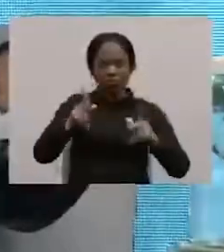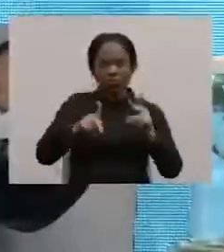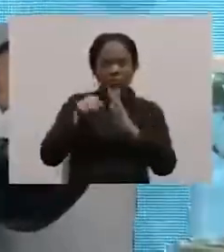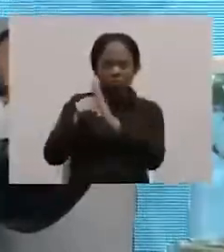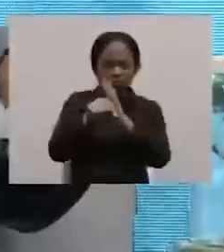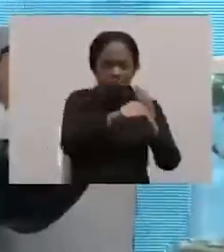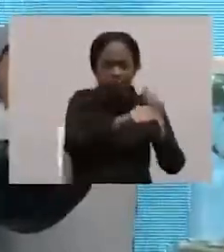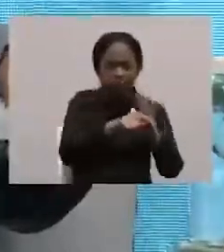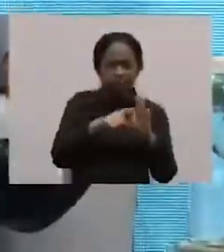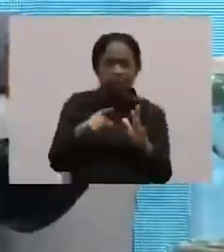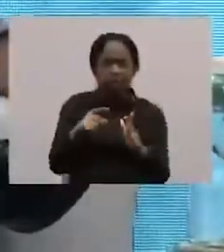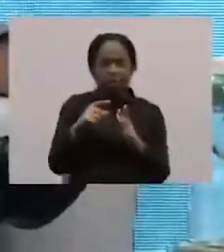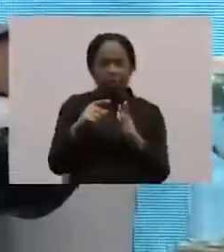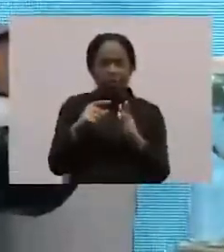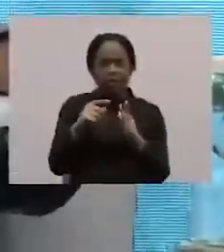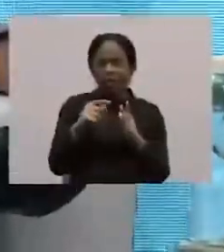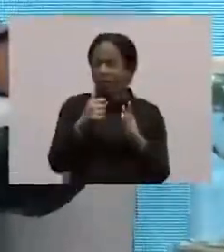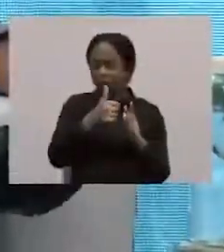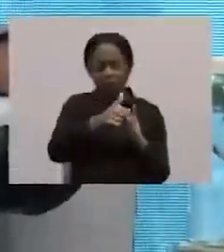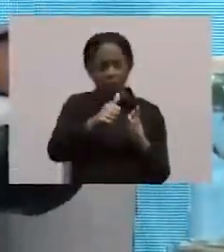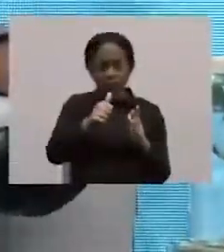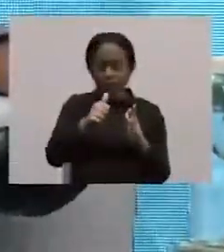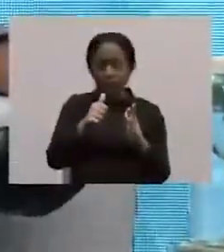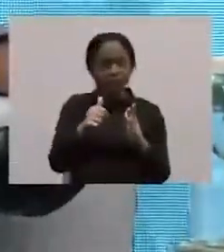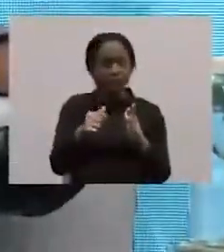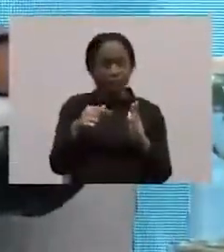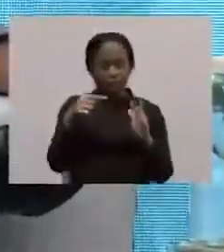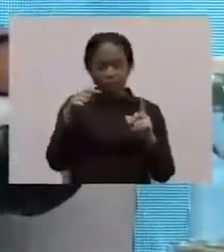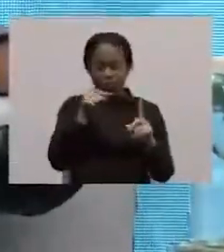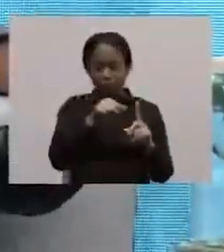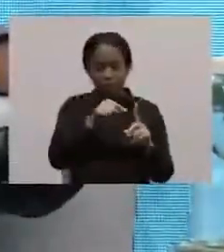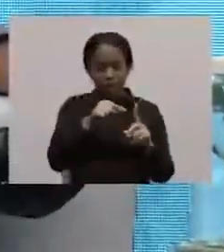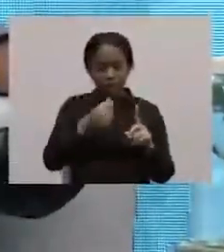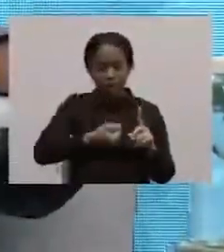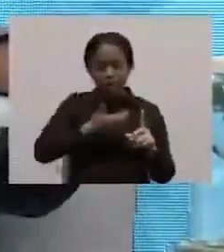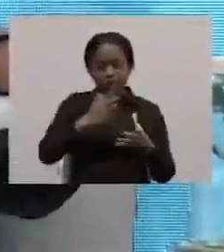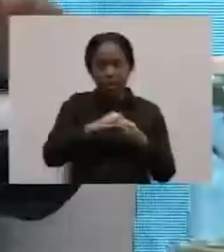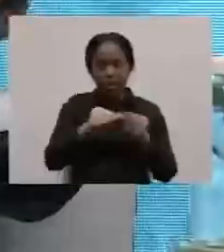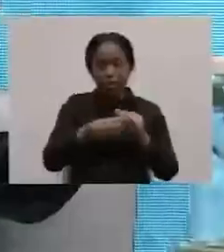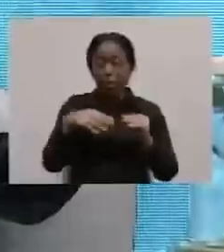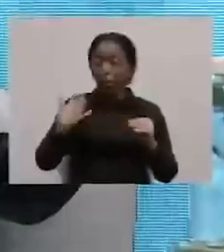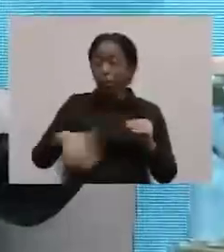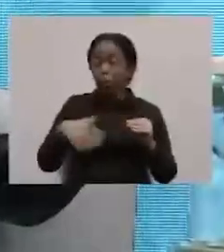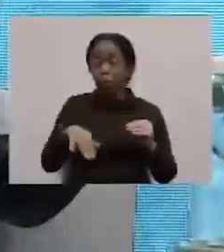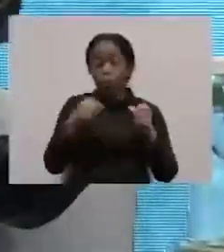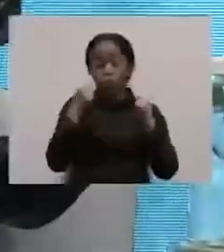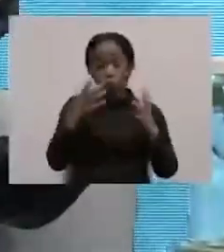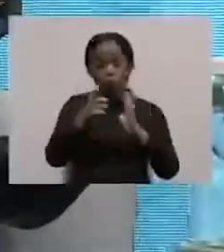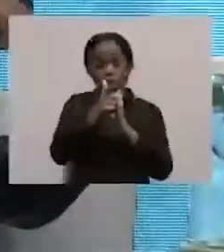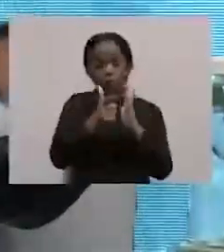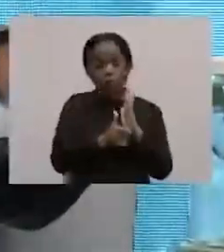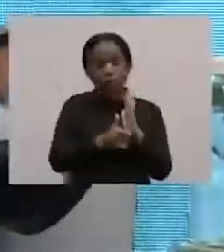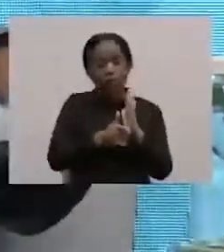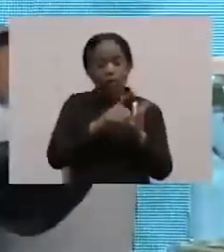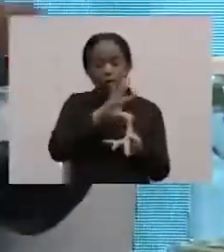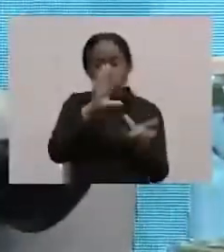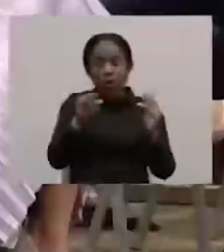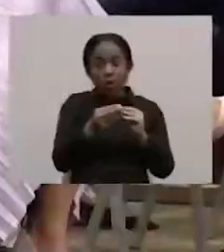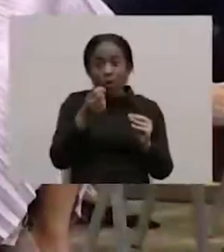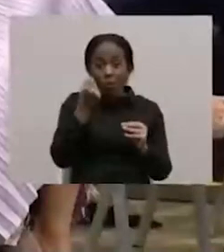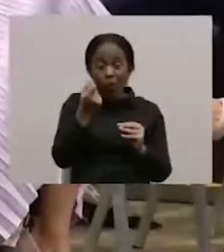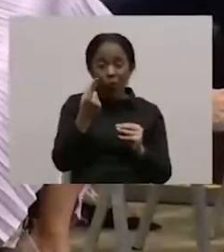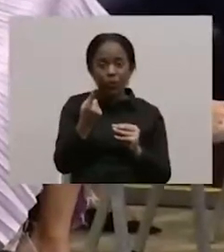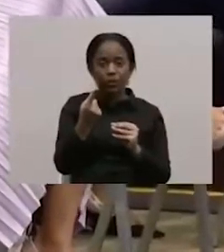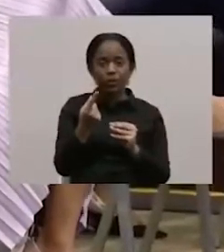ni la corrupción, ningún delito tiene tanto en tantas leyes castigadas como la libertad de expresión, porque existe también en